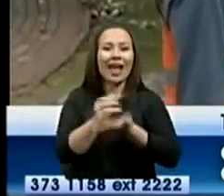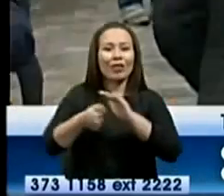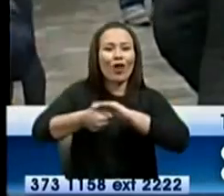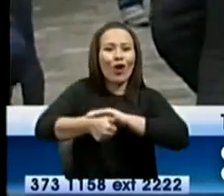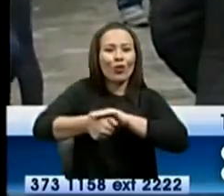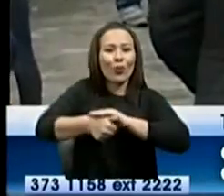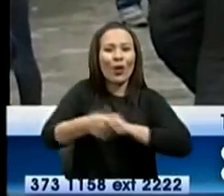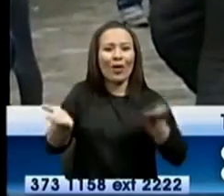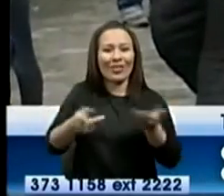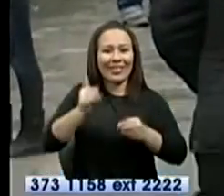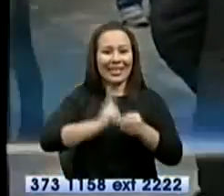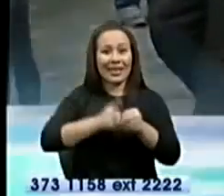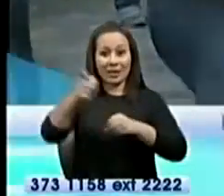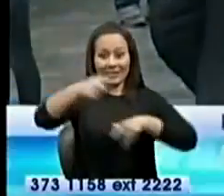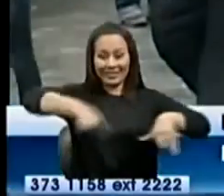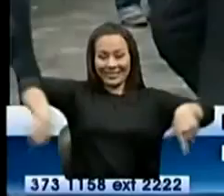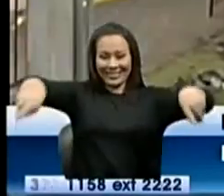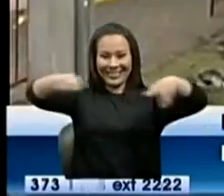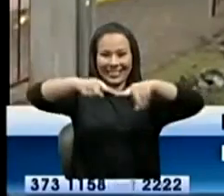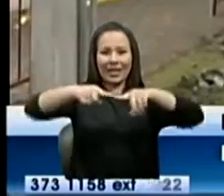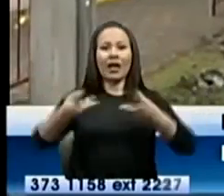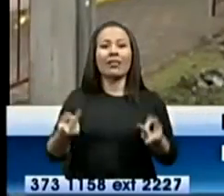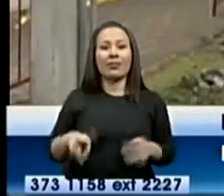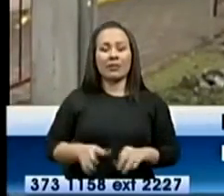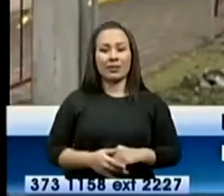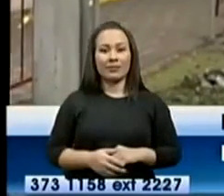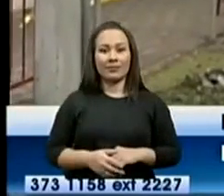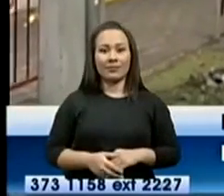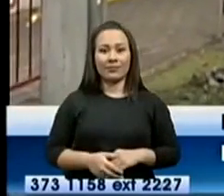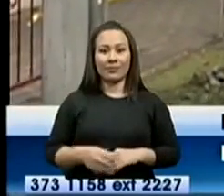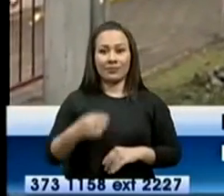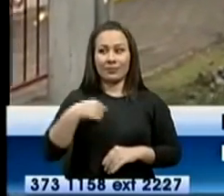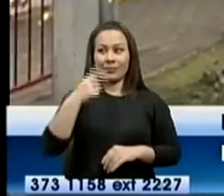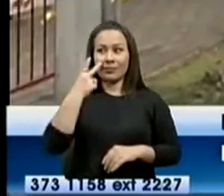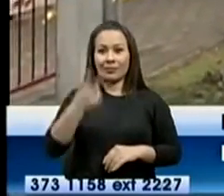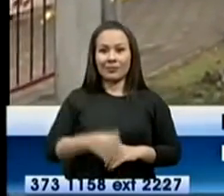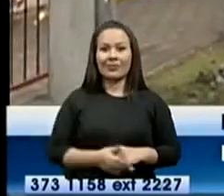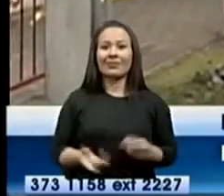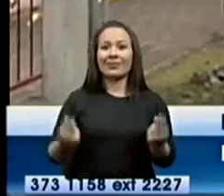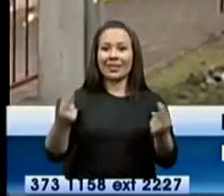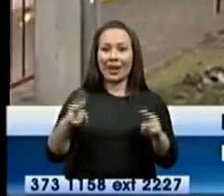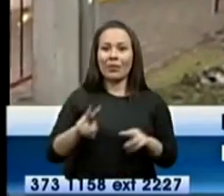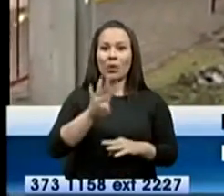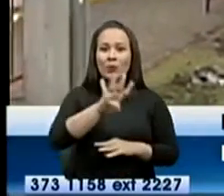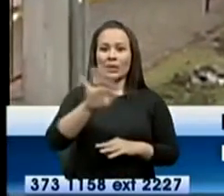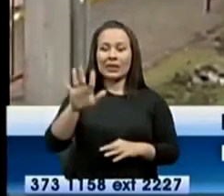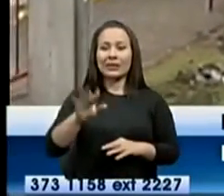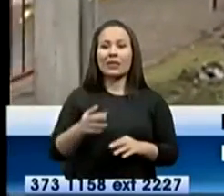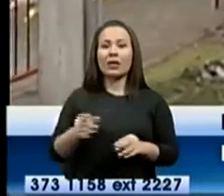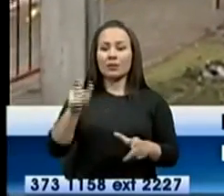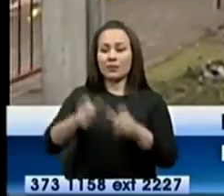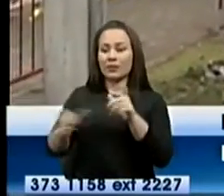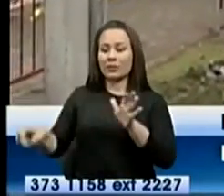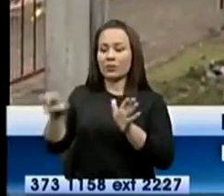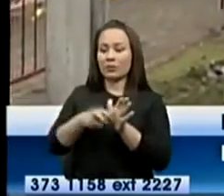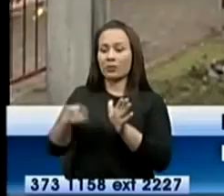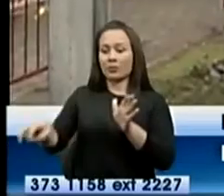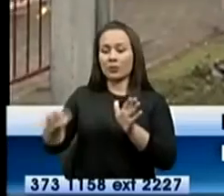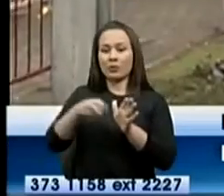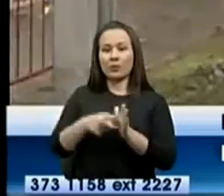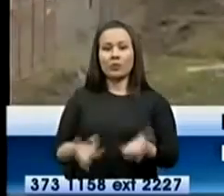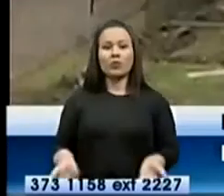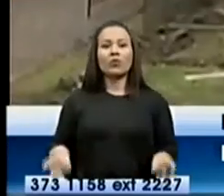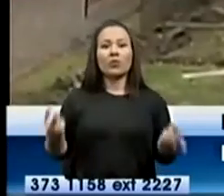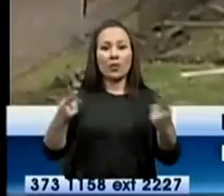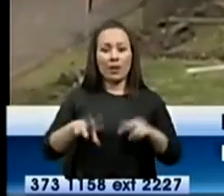campamento, desde donde se comandará el trabajo. Estación de aproximadamente 45 mil pasajeros al día, en una estación